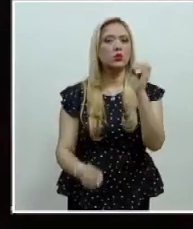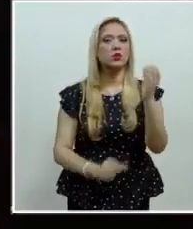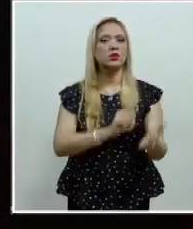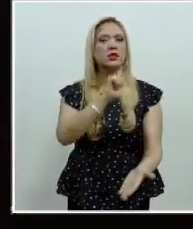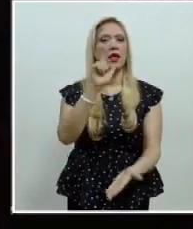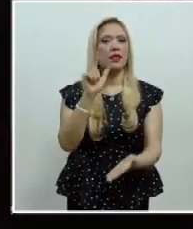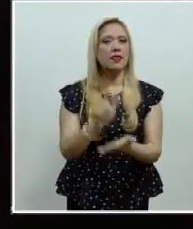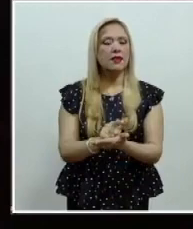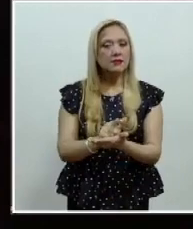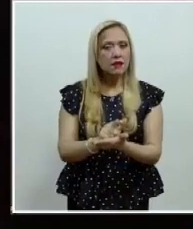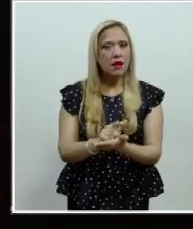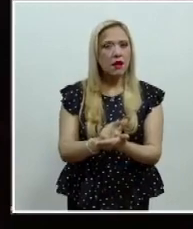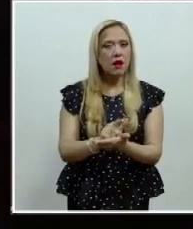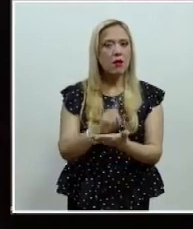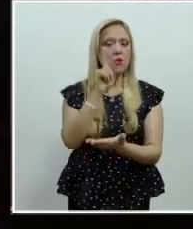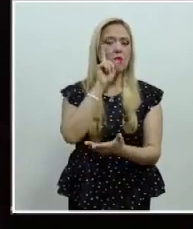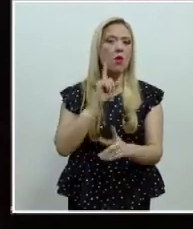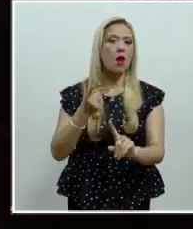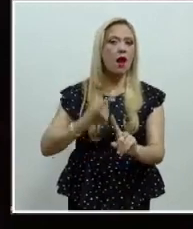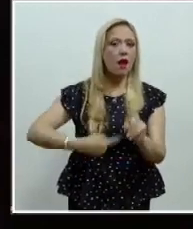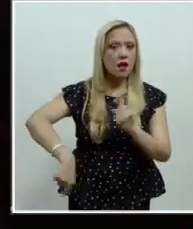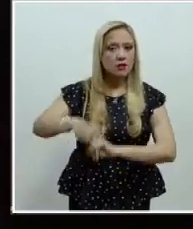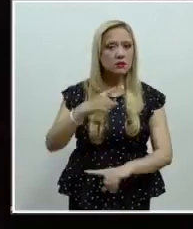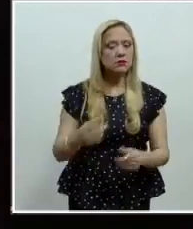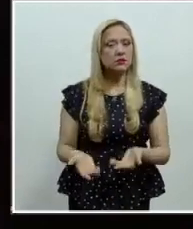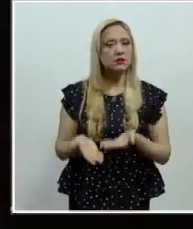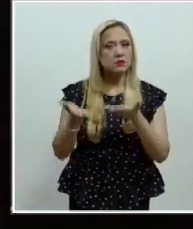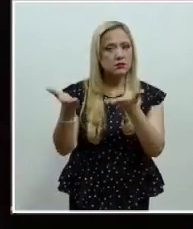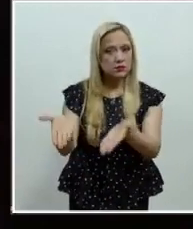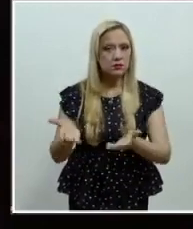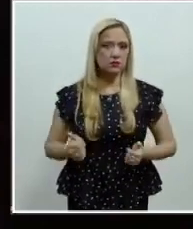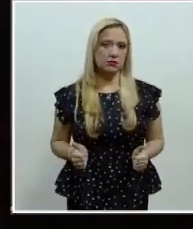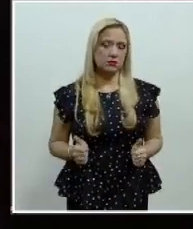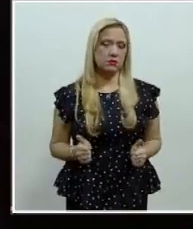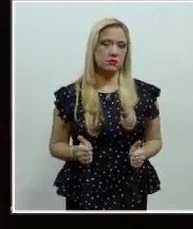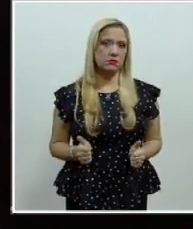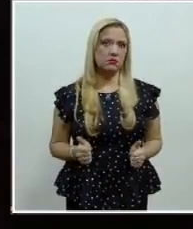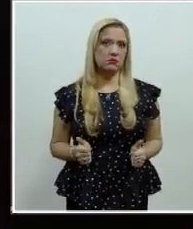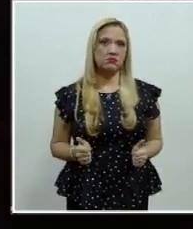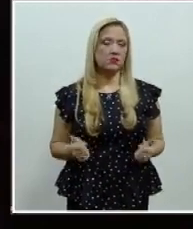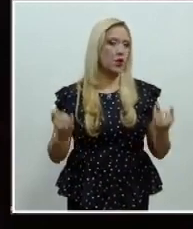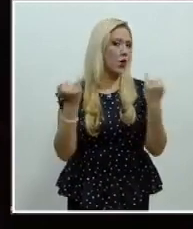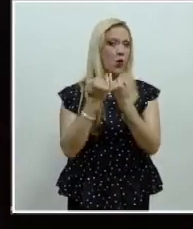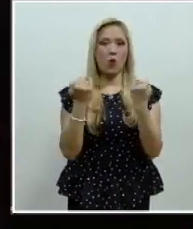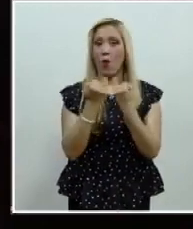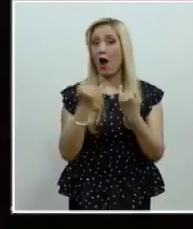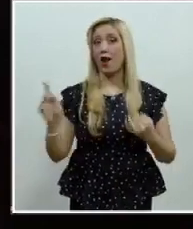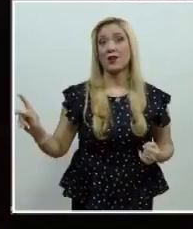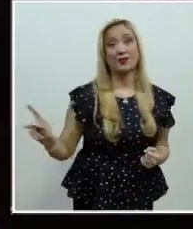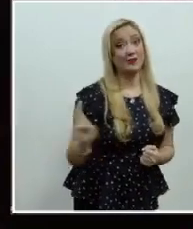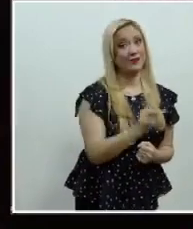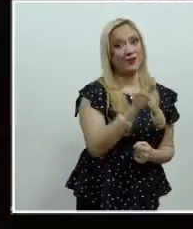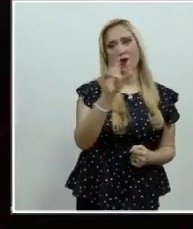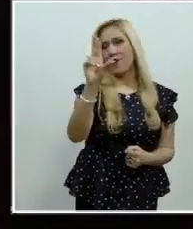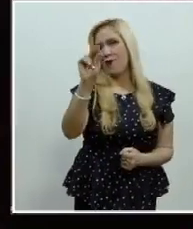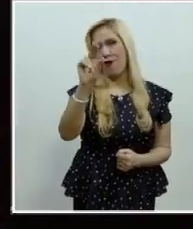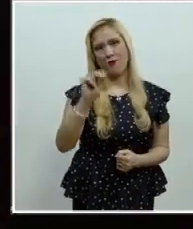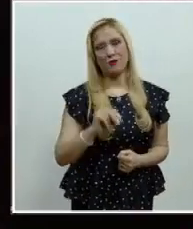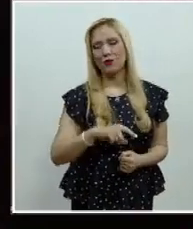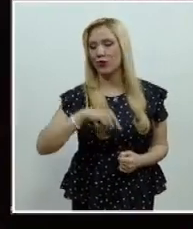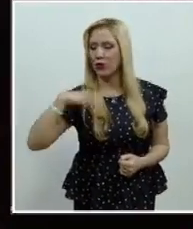justicia, sobre todo de las mujeres, porque ninguna somos iguales, ¿sí?